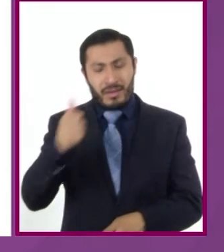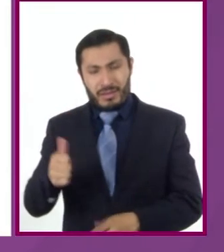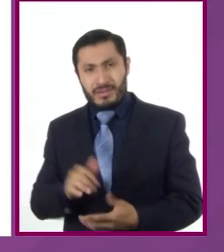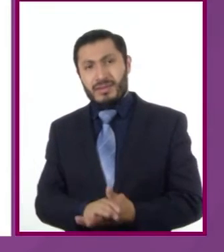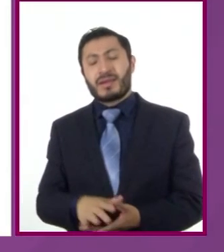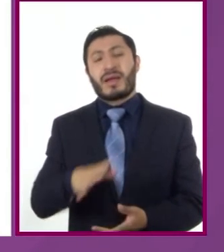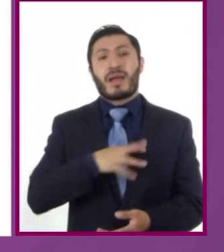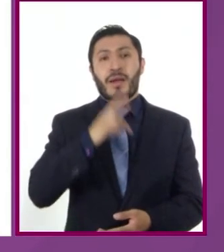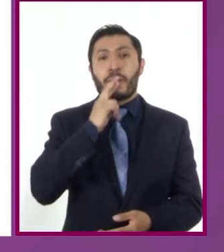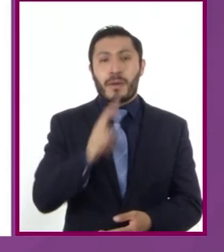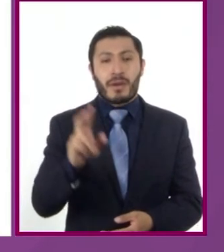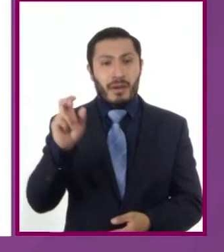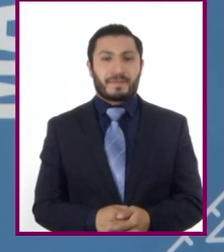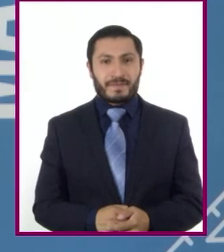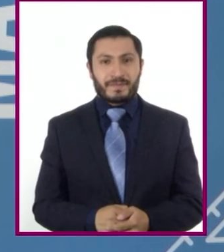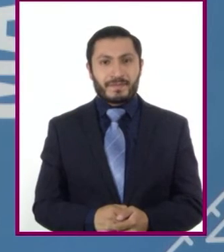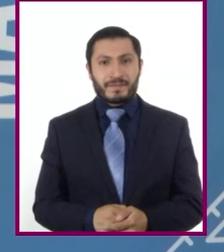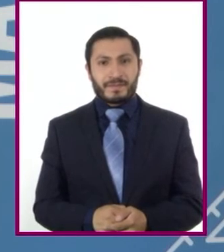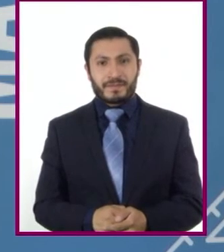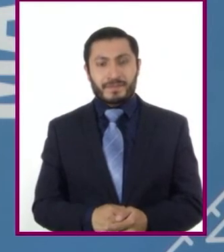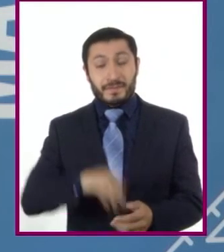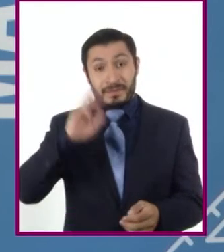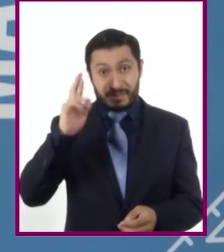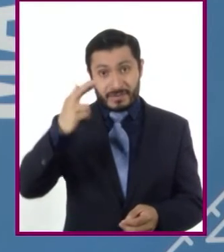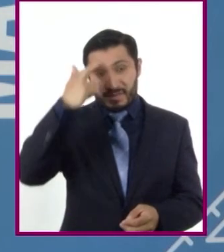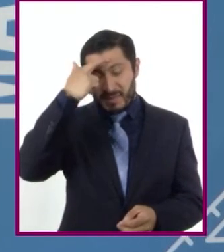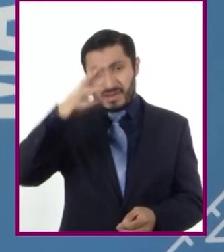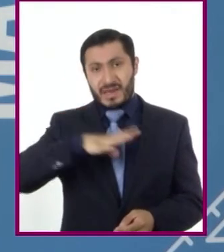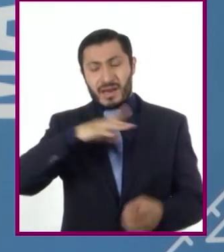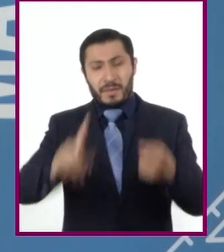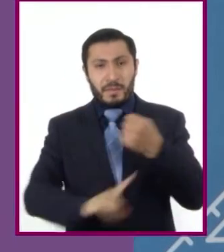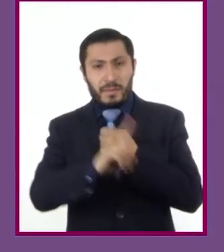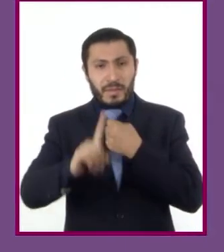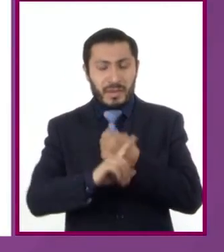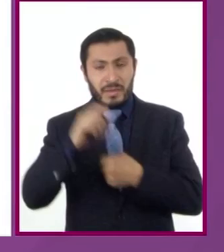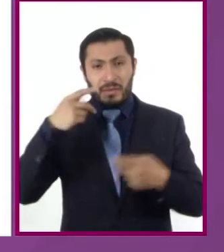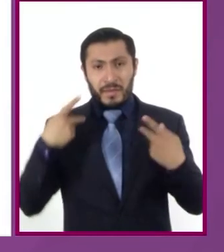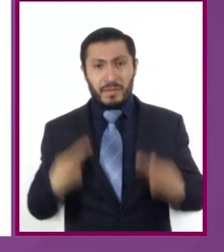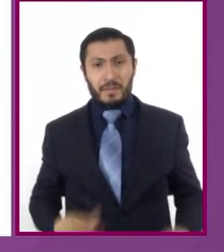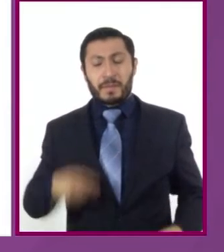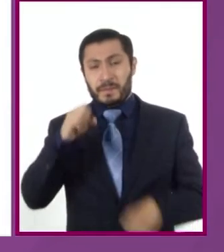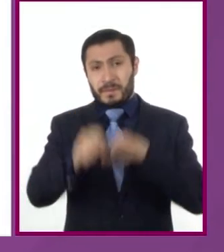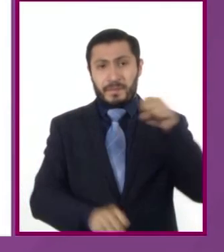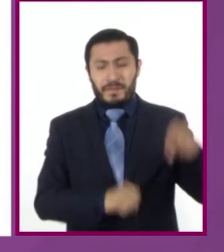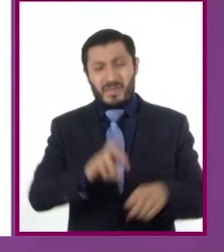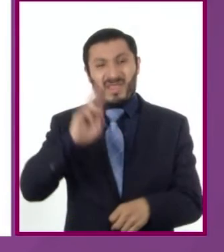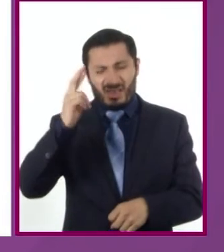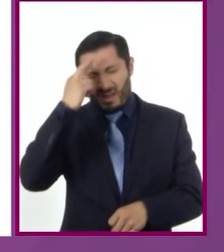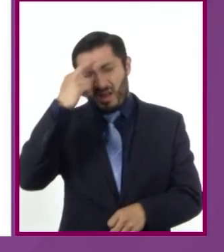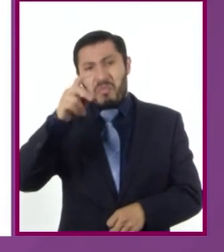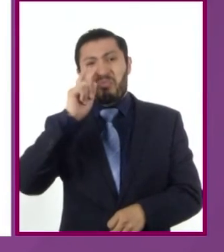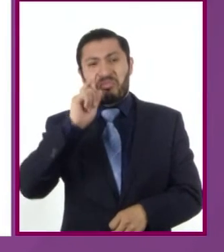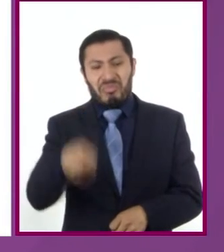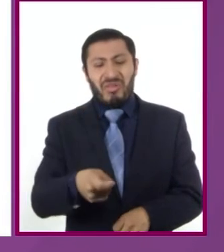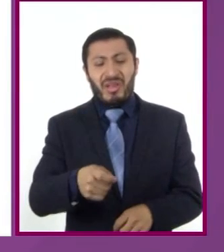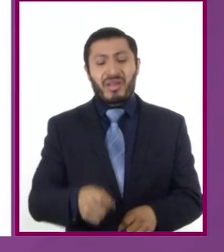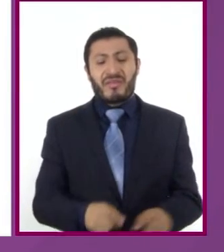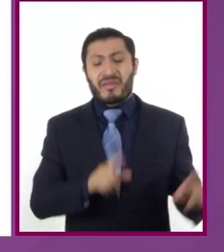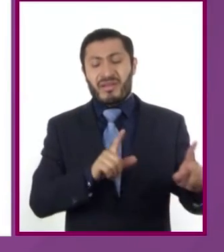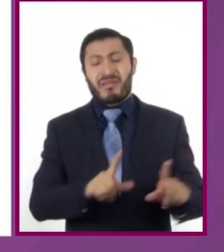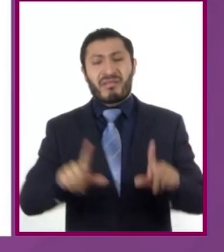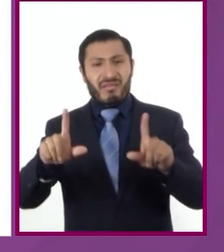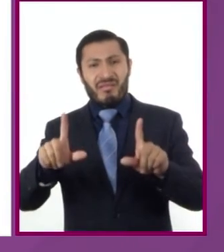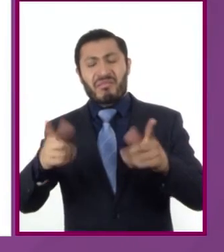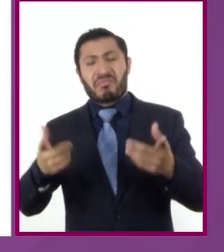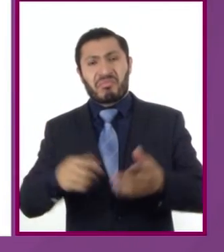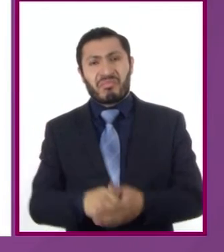el producto es 24. Retomaremos el problema del ciclista. ¿Recuerdan qué representa esta expresión